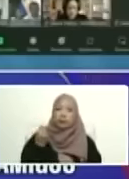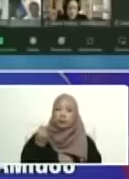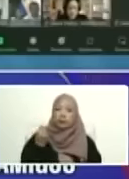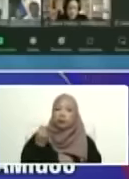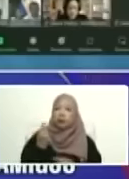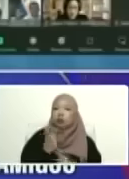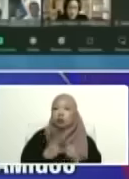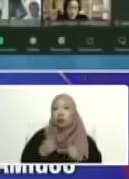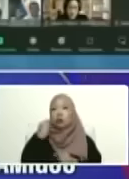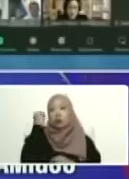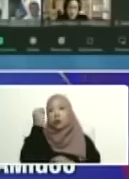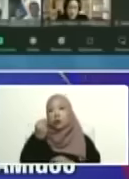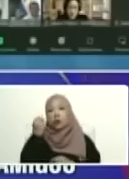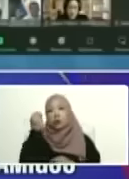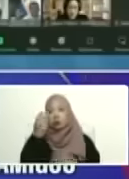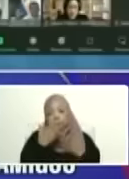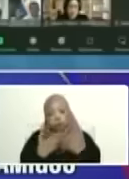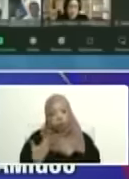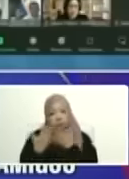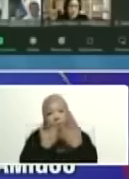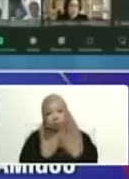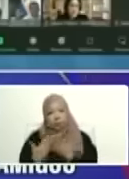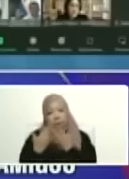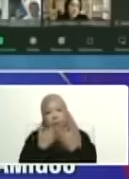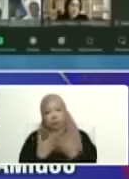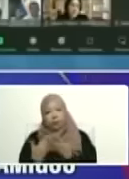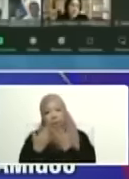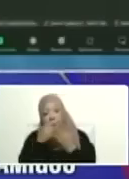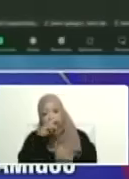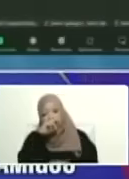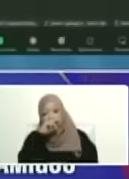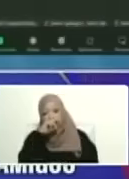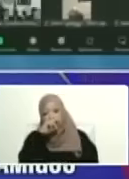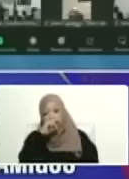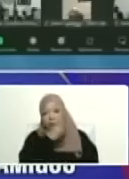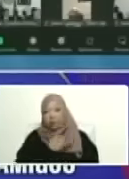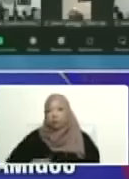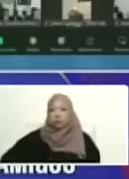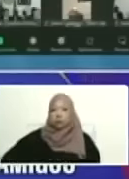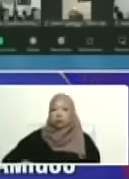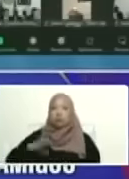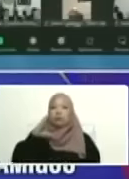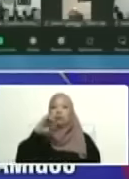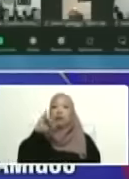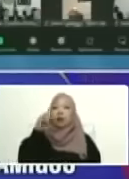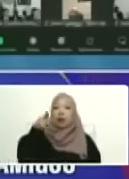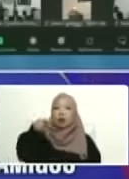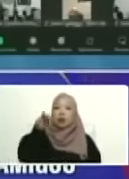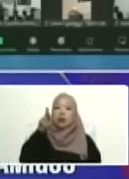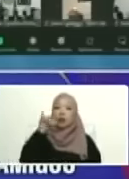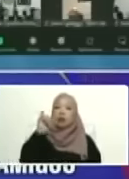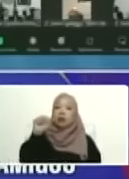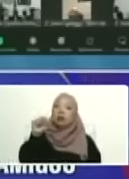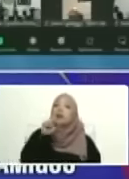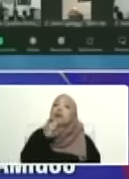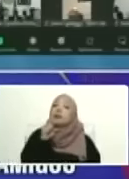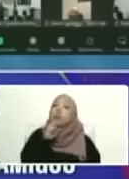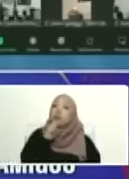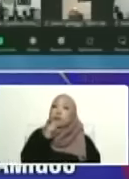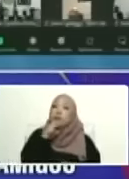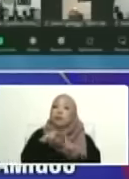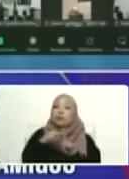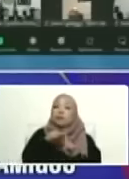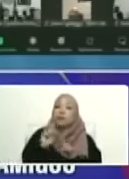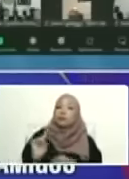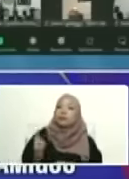Pero a veces, cuando estudio a Cipriano Castro, digo, a Cipriano Castro le tocó duro desde el primer